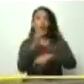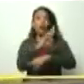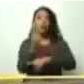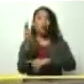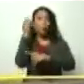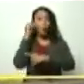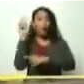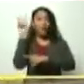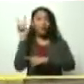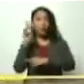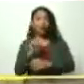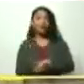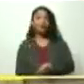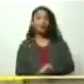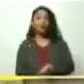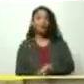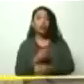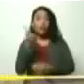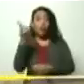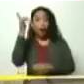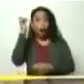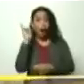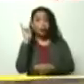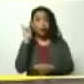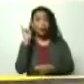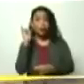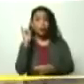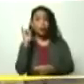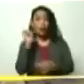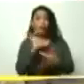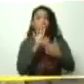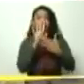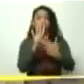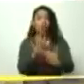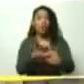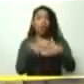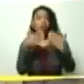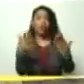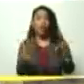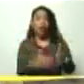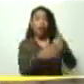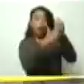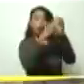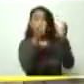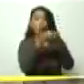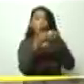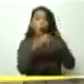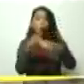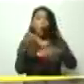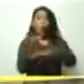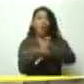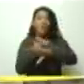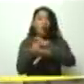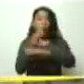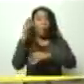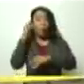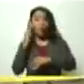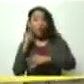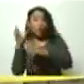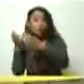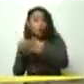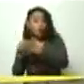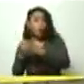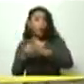Bolivariana de Venezuela y se conforma con representación de la delegación del gobierno bolivariano y de la delegación de la